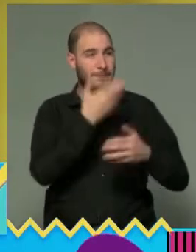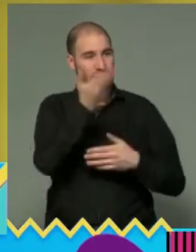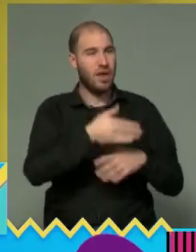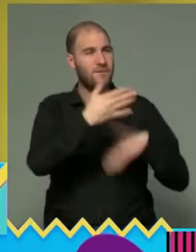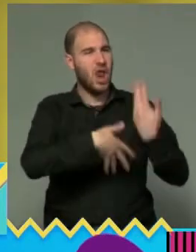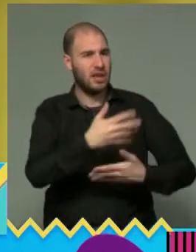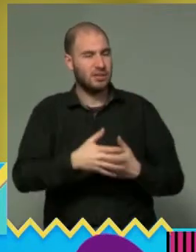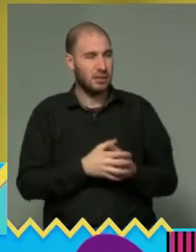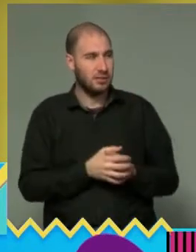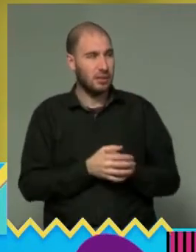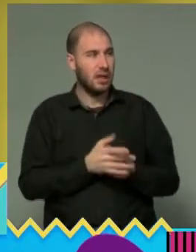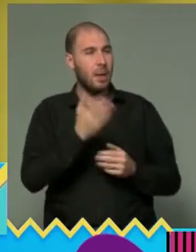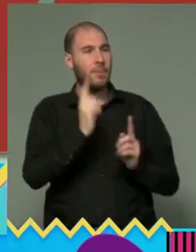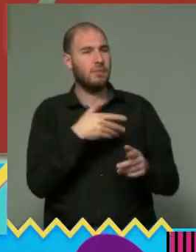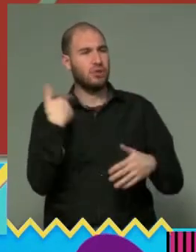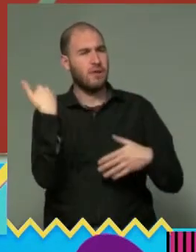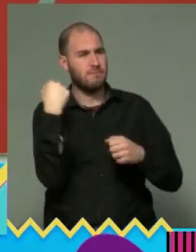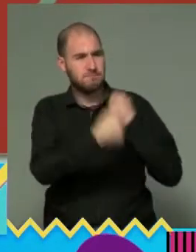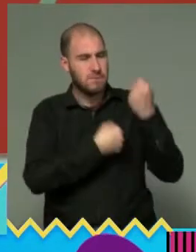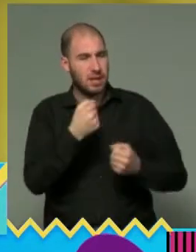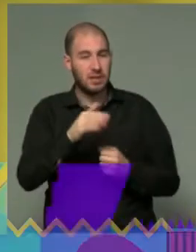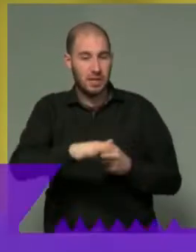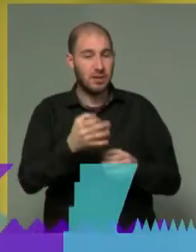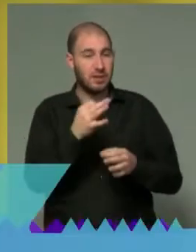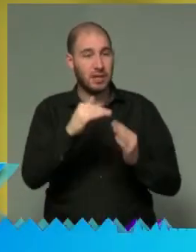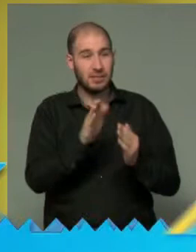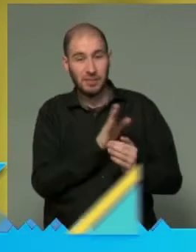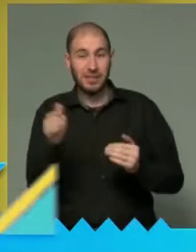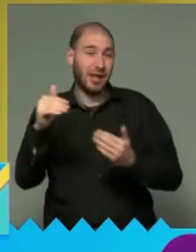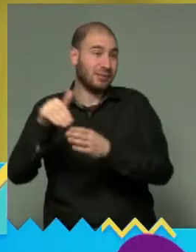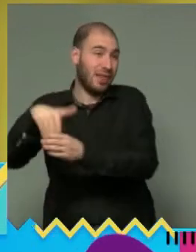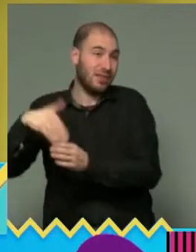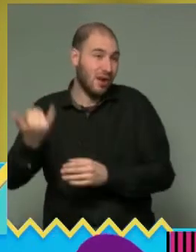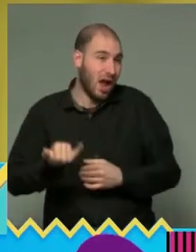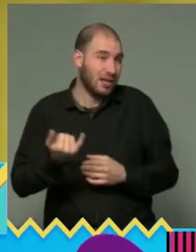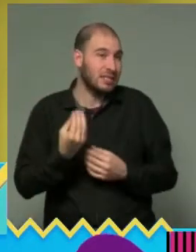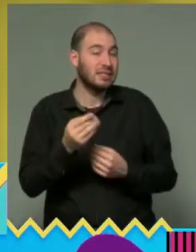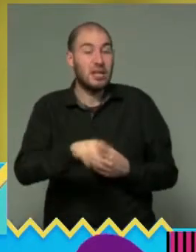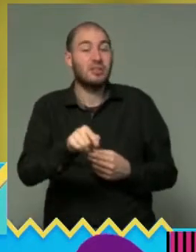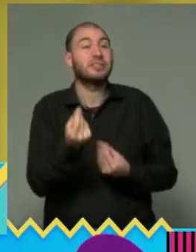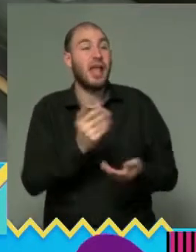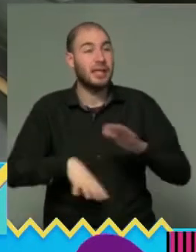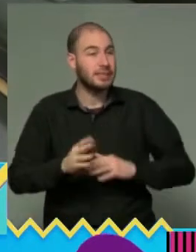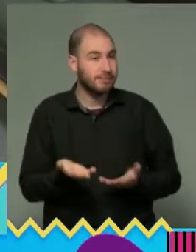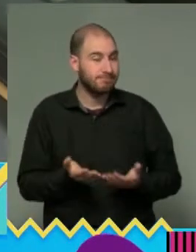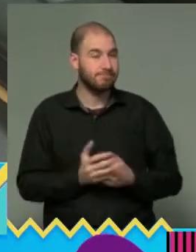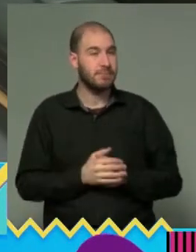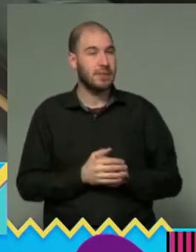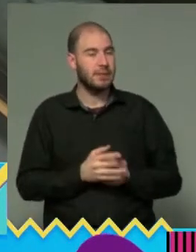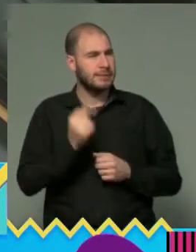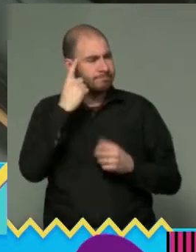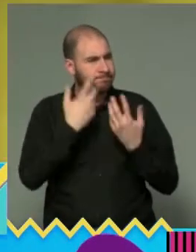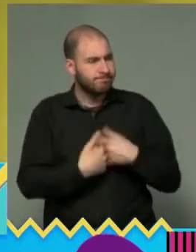violenta que puede agredir a un docente, el niño vuelve a la casa y la tiene en la casa. Entonces, ¿qué hacemos con ese niño? Hay que